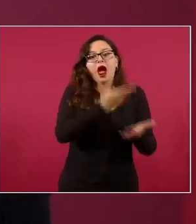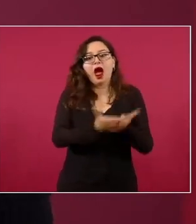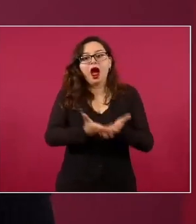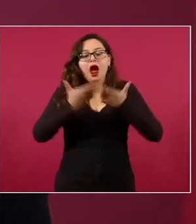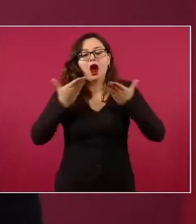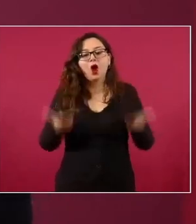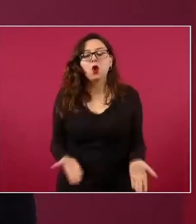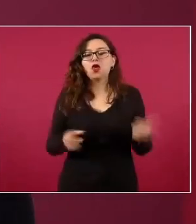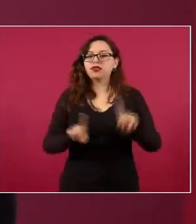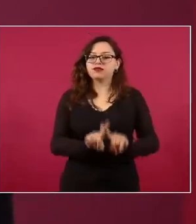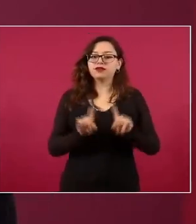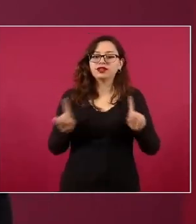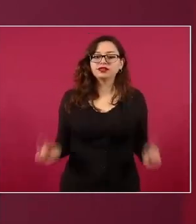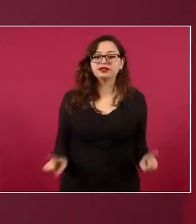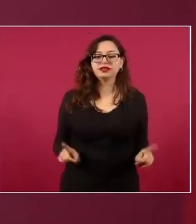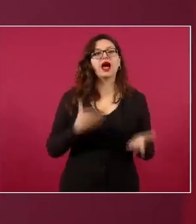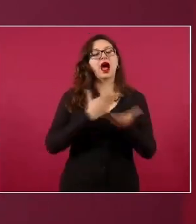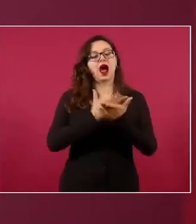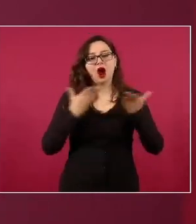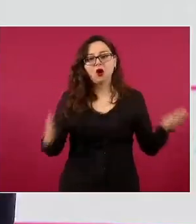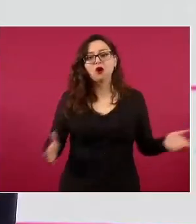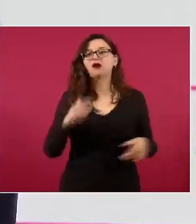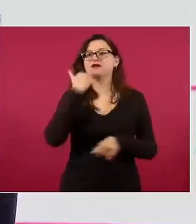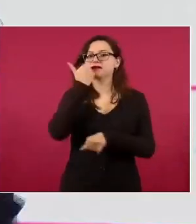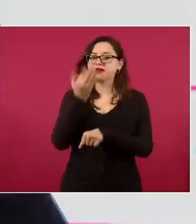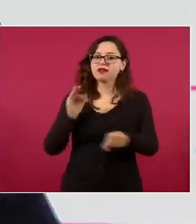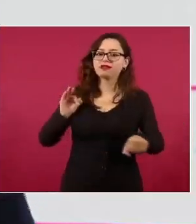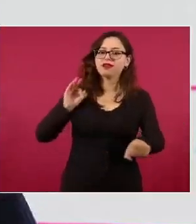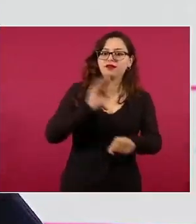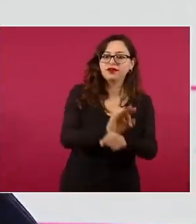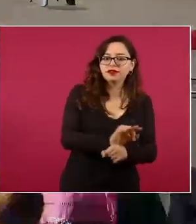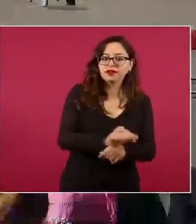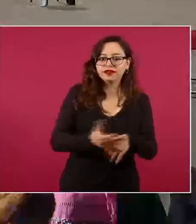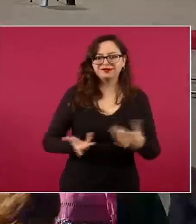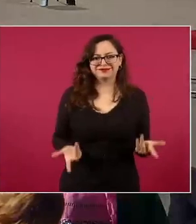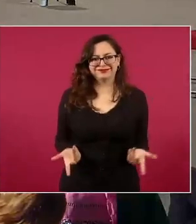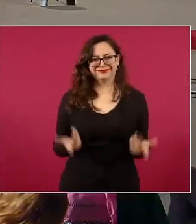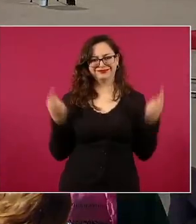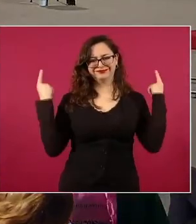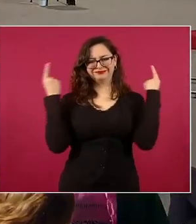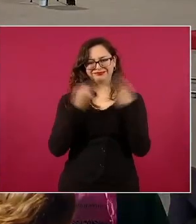Sergio Aguayo entonces declaró. Vamos a ver lo que declaró Sergio Aguayo.